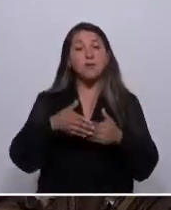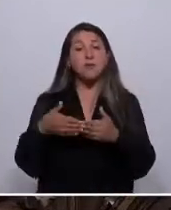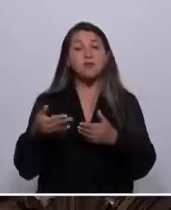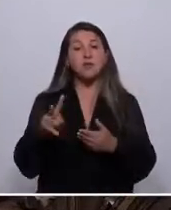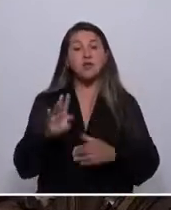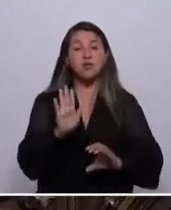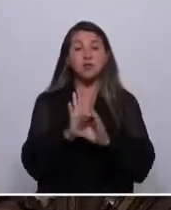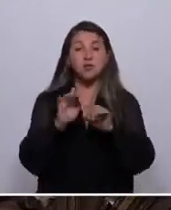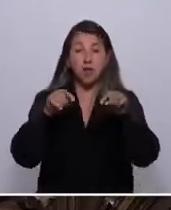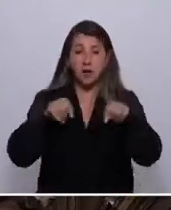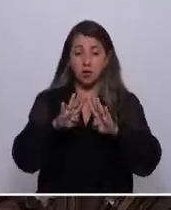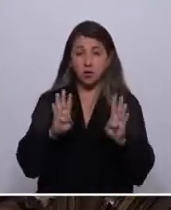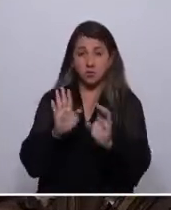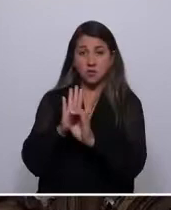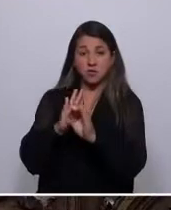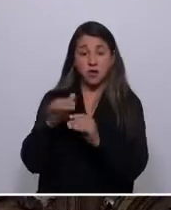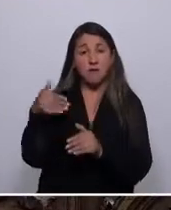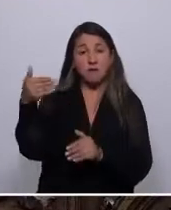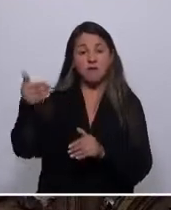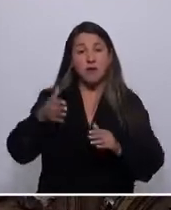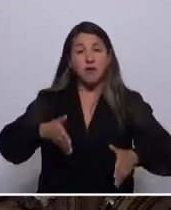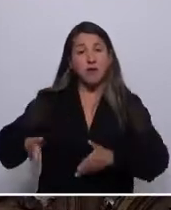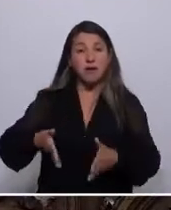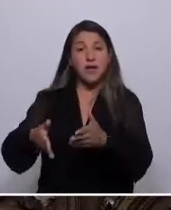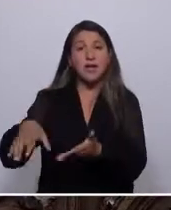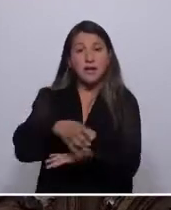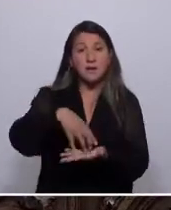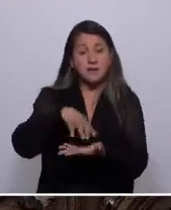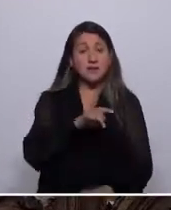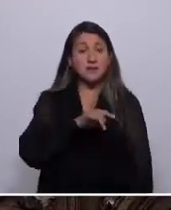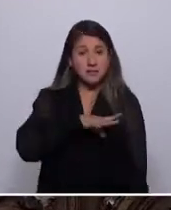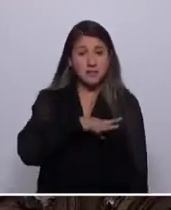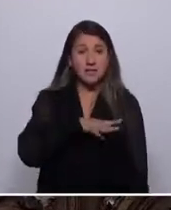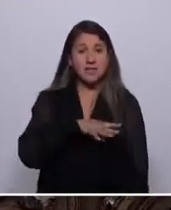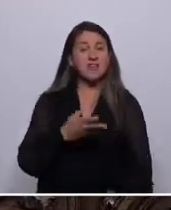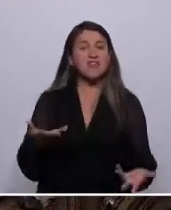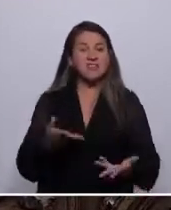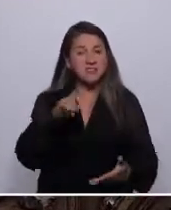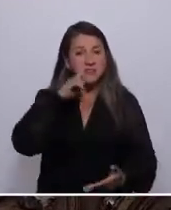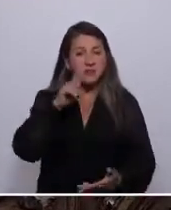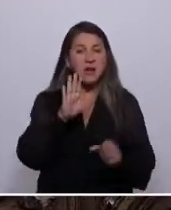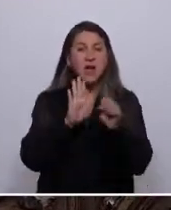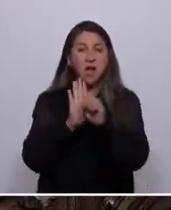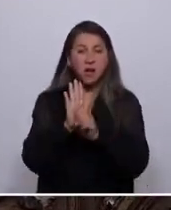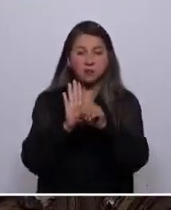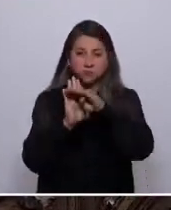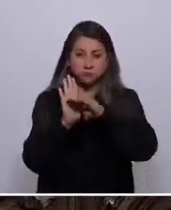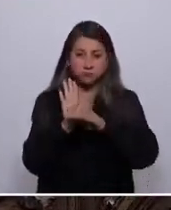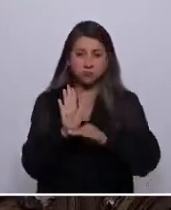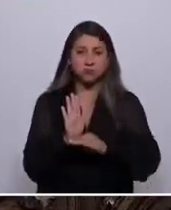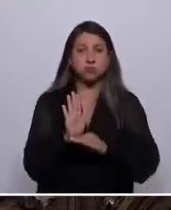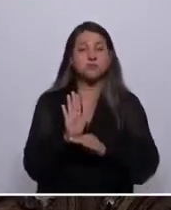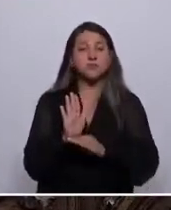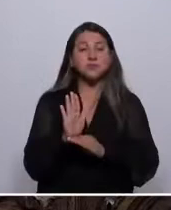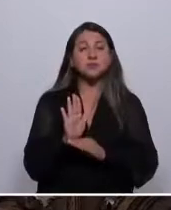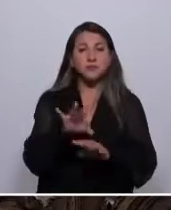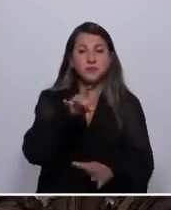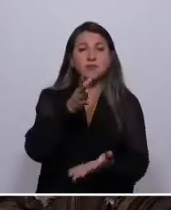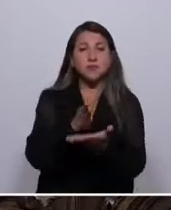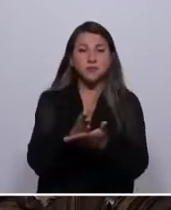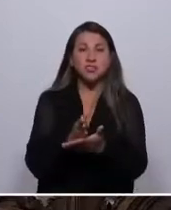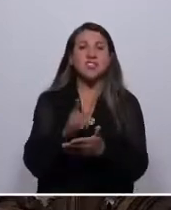aquí en la Convención y afuera en las calles y plazas de Chile, consiste en articular en un texto estas decisiones del